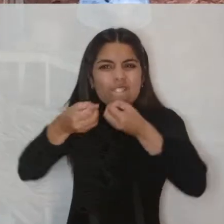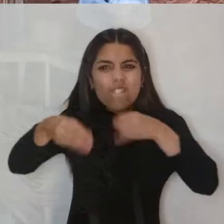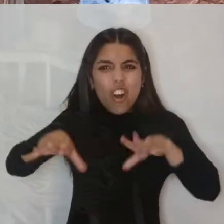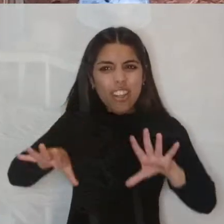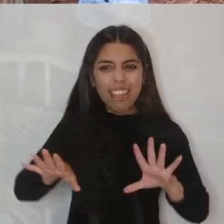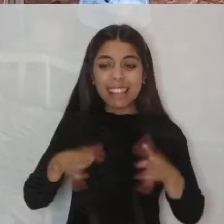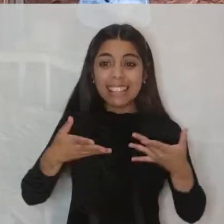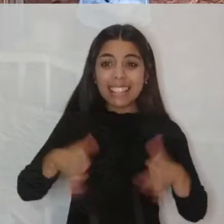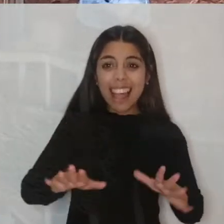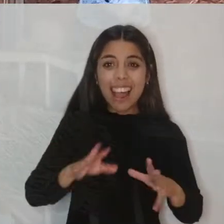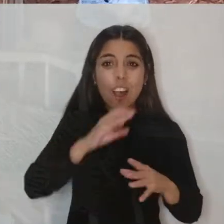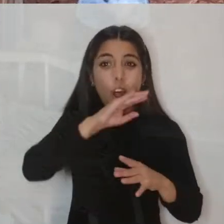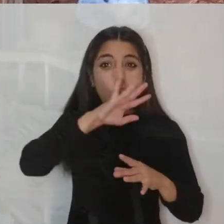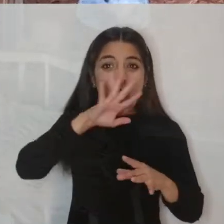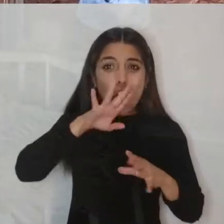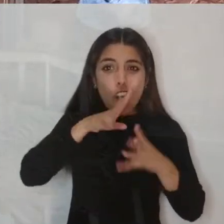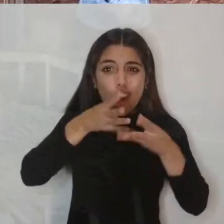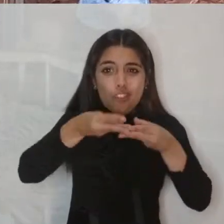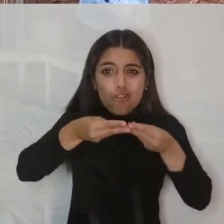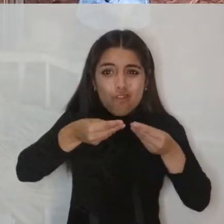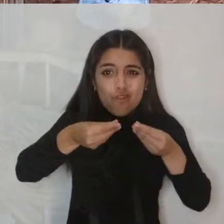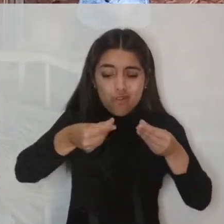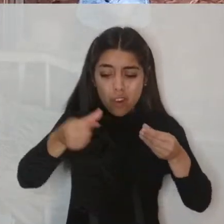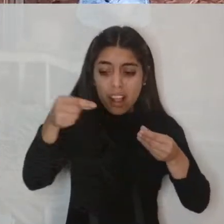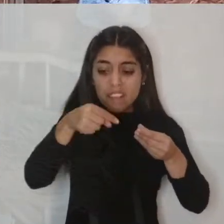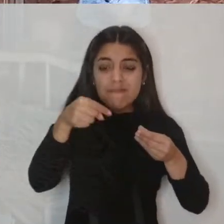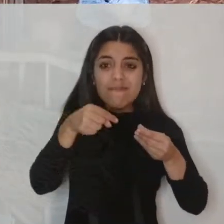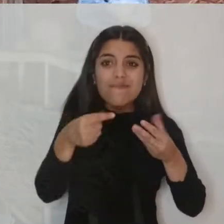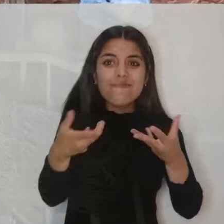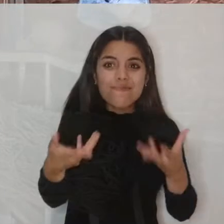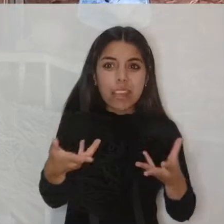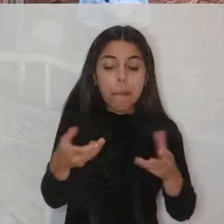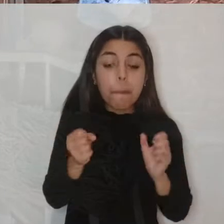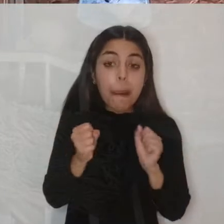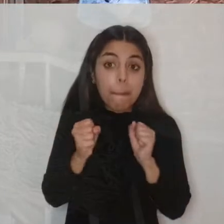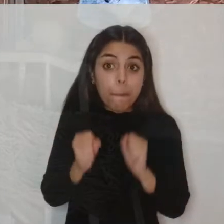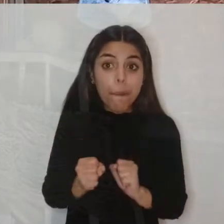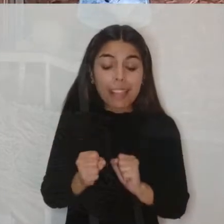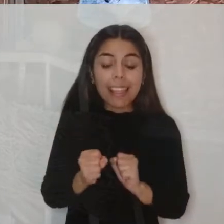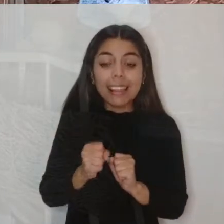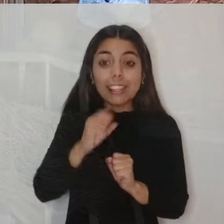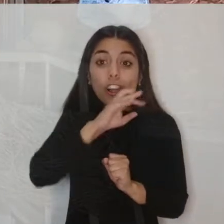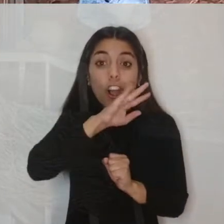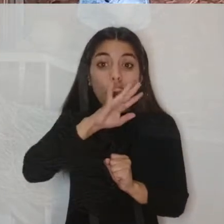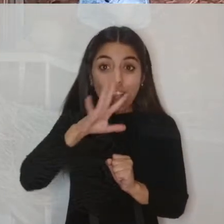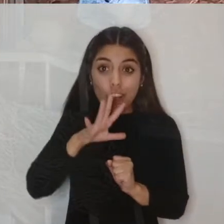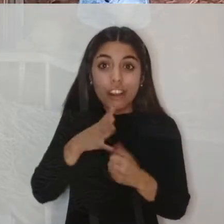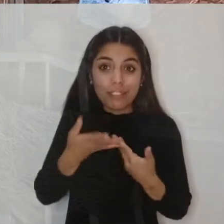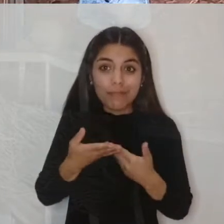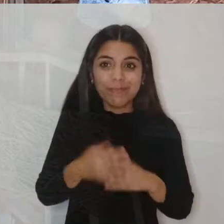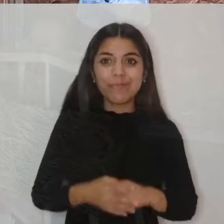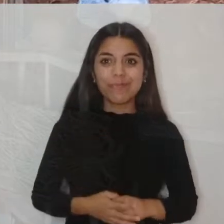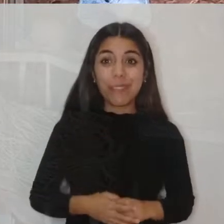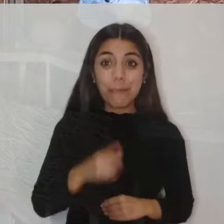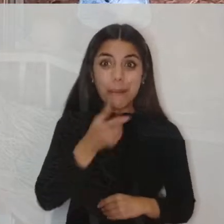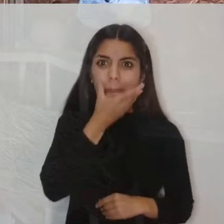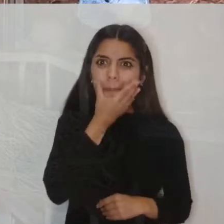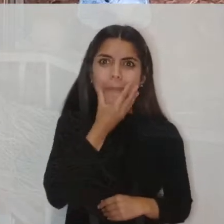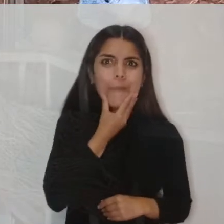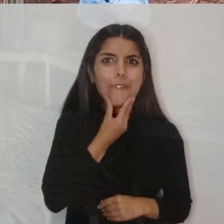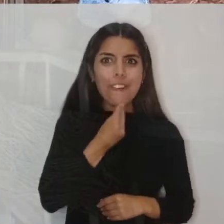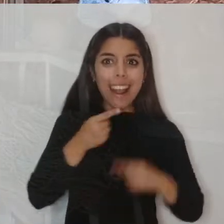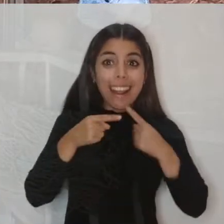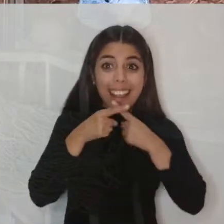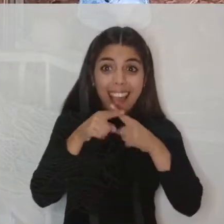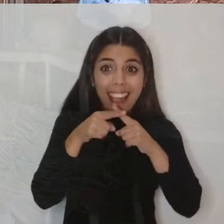ya teñí, como que queda ahí la reserva y uno llega y le pone como para marcar, después sirve esto. Sí. Sí. Pero quedó muy lindo porque quedó